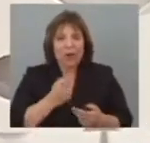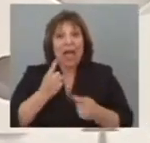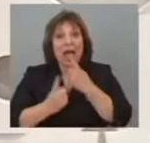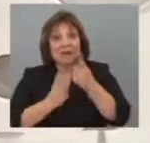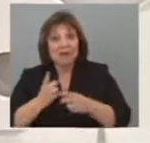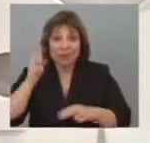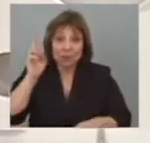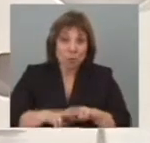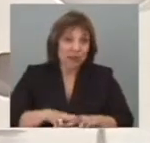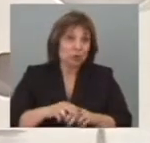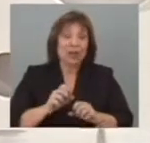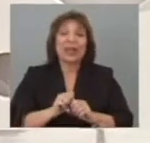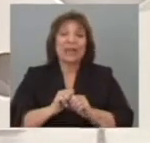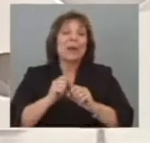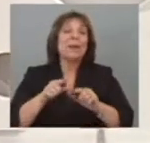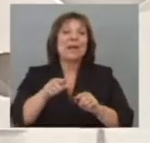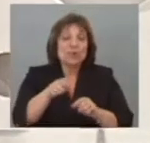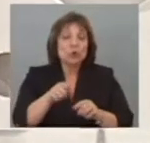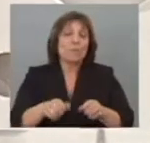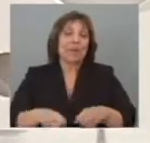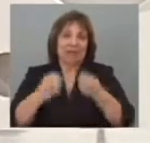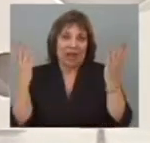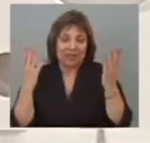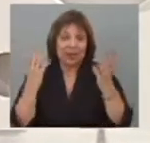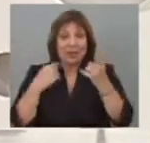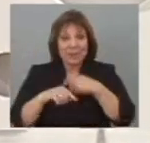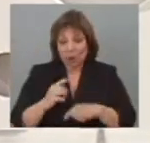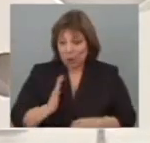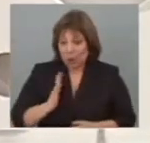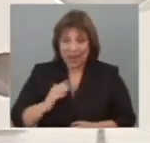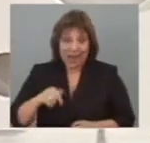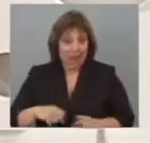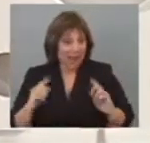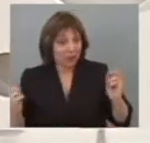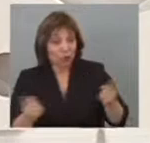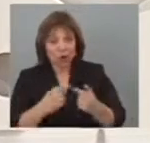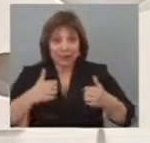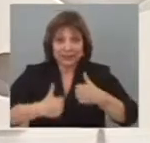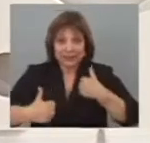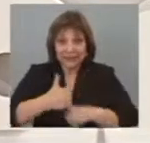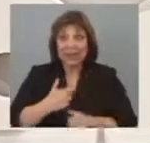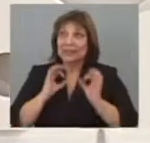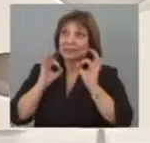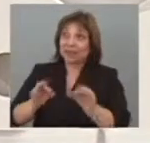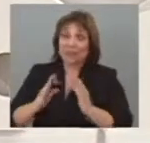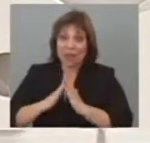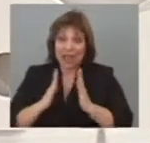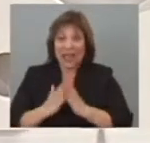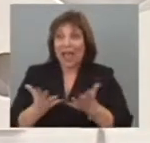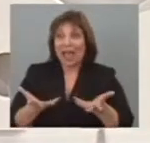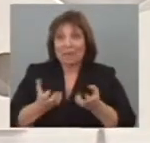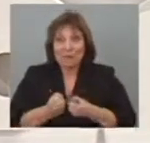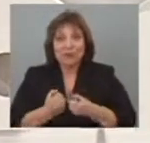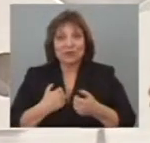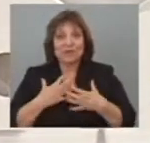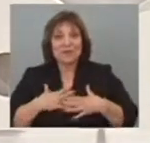veces es lo extremo. Nos pasa que quizás las mujeres que estemos en este estudio en este momento lleguemos a nuestras casas como un lugar de contención, un